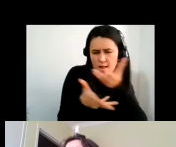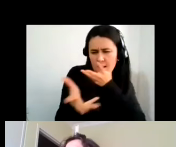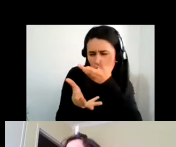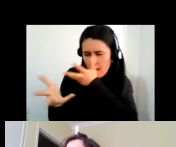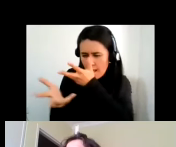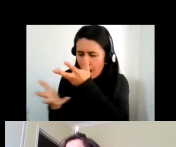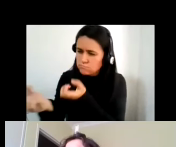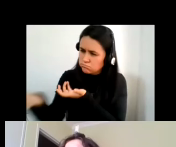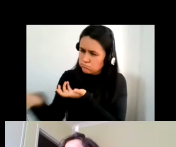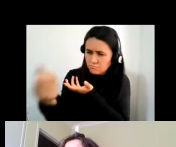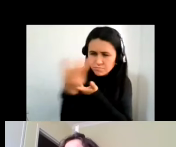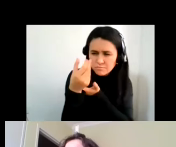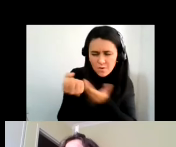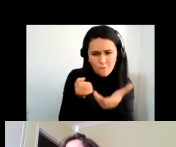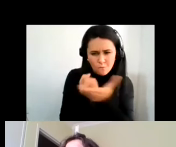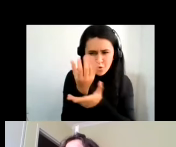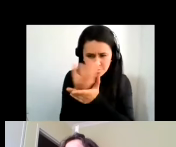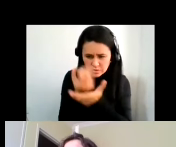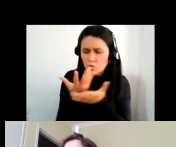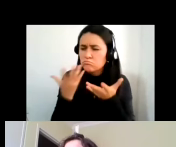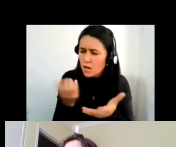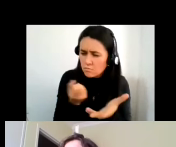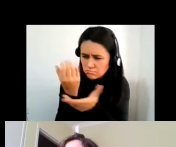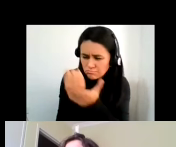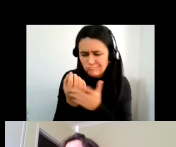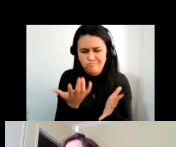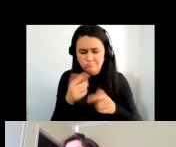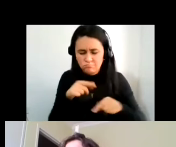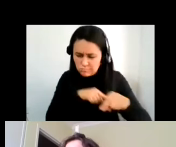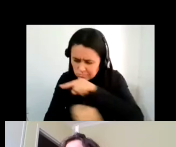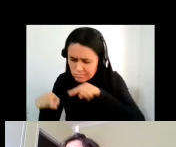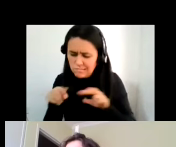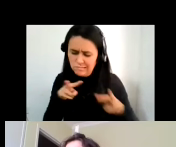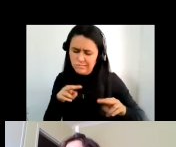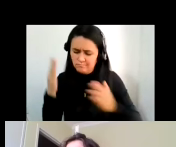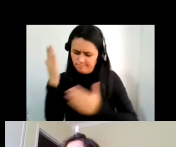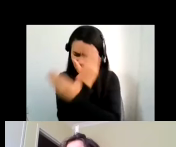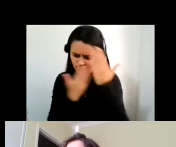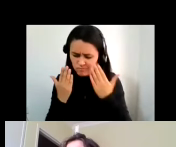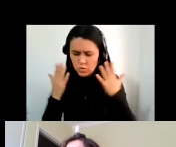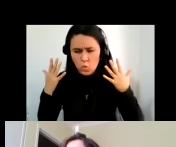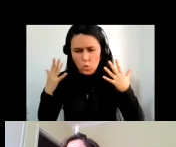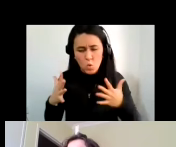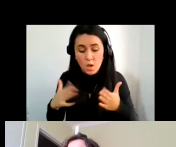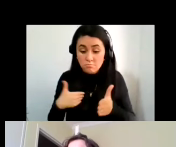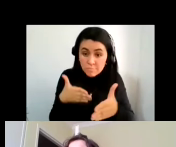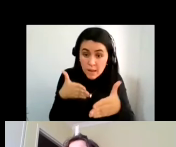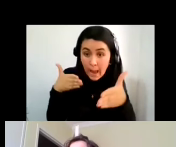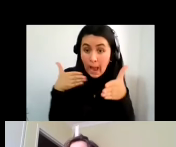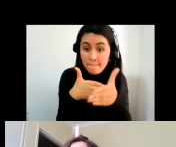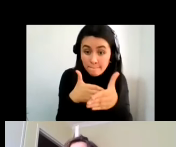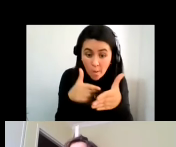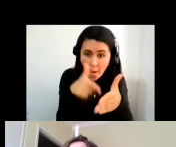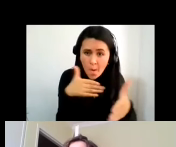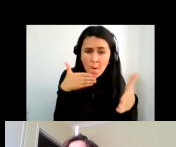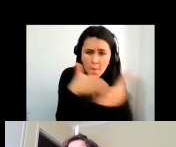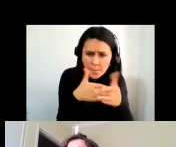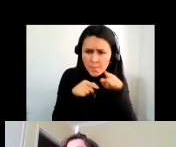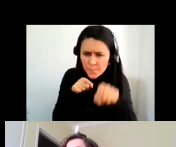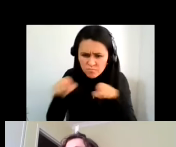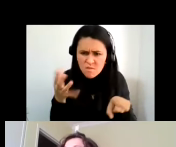emergieron en ciertas áreas y hubo barreras en las que determinamos que se necesitaban reformas